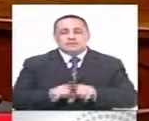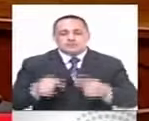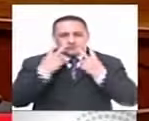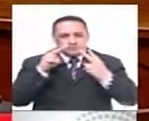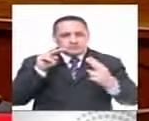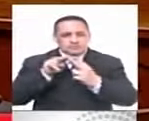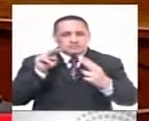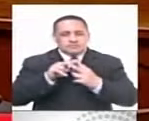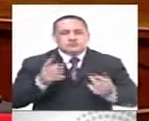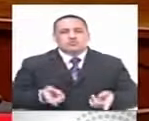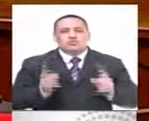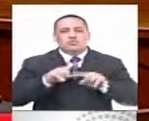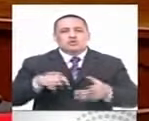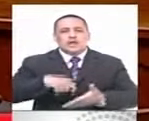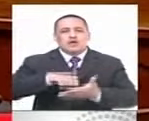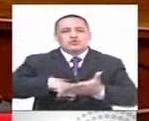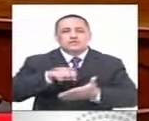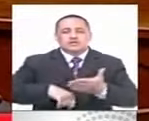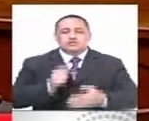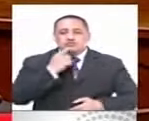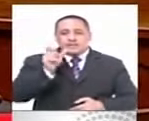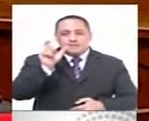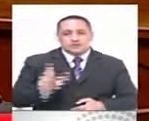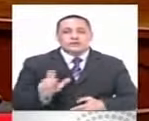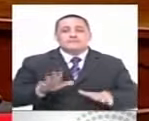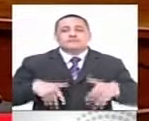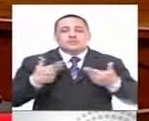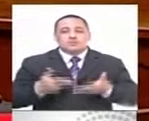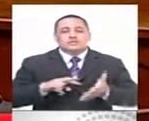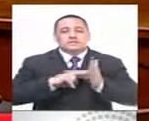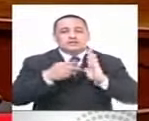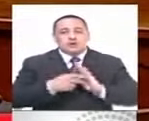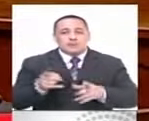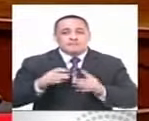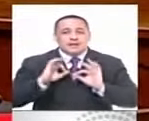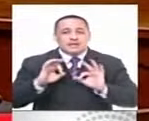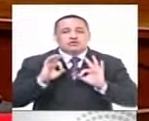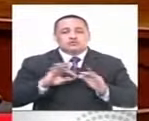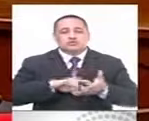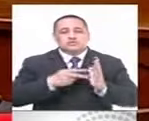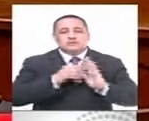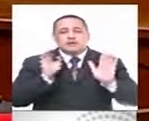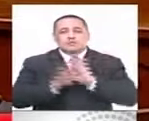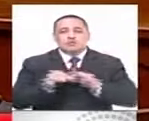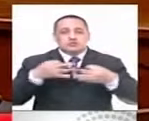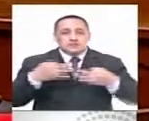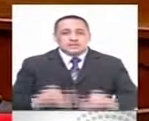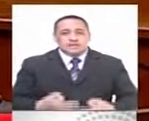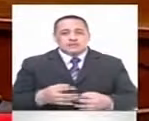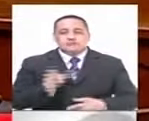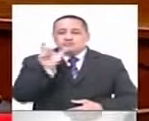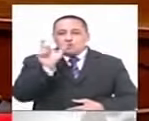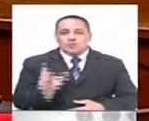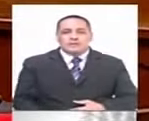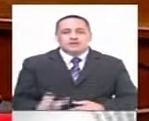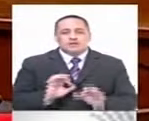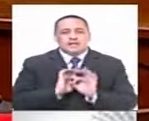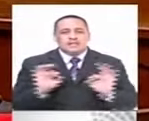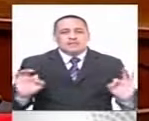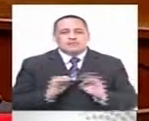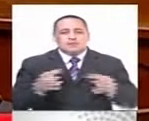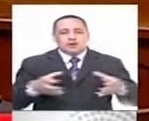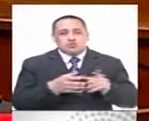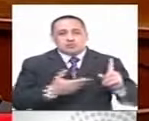identificar cuándo la contratación de alguien podría significar un riesgo respecto de la integridad y probidad para la